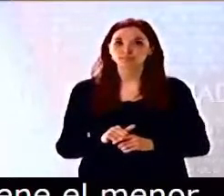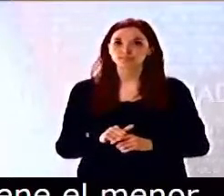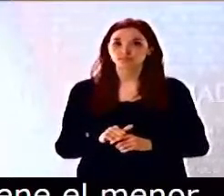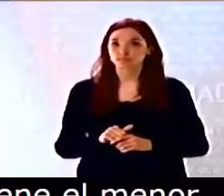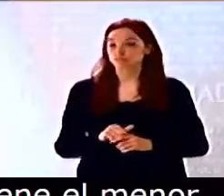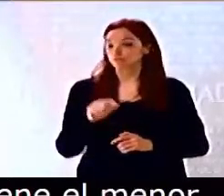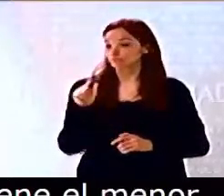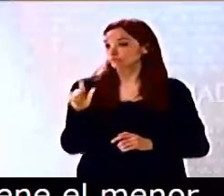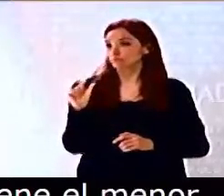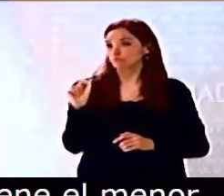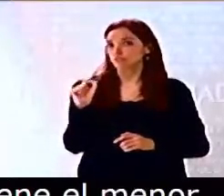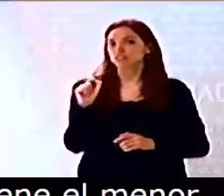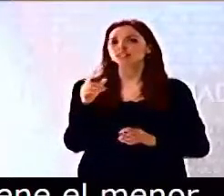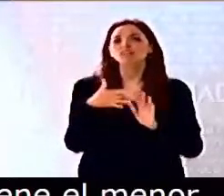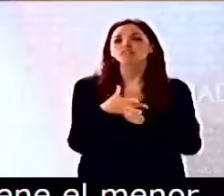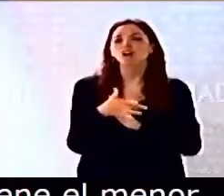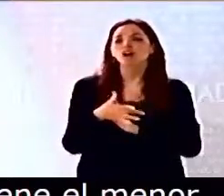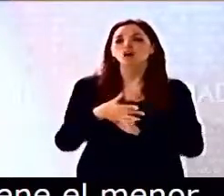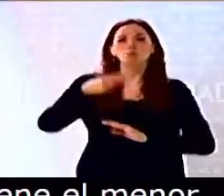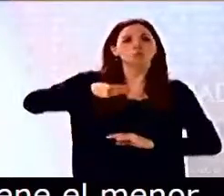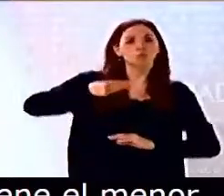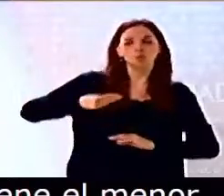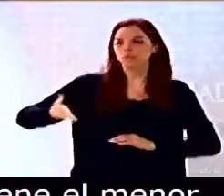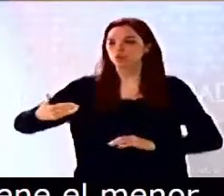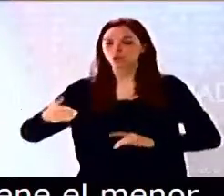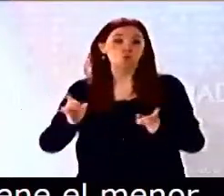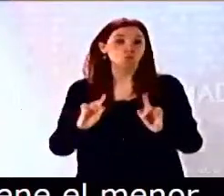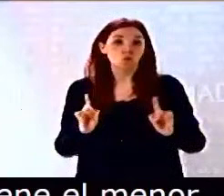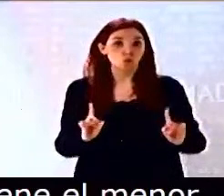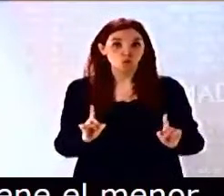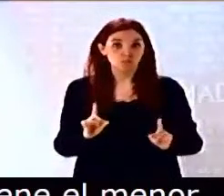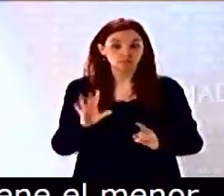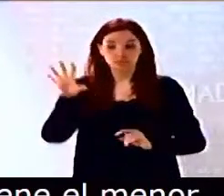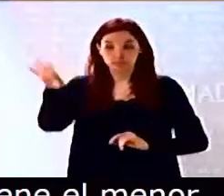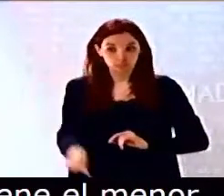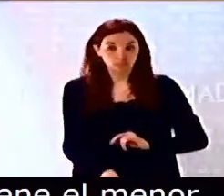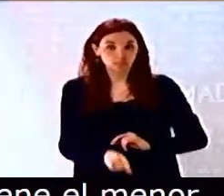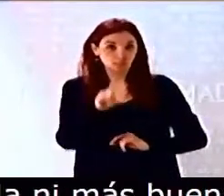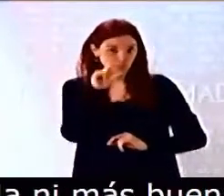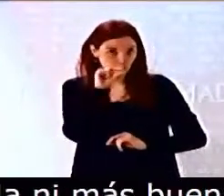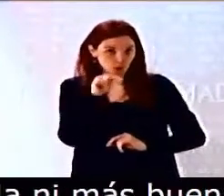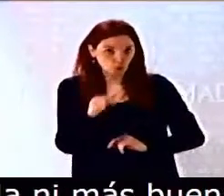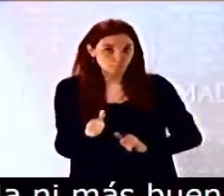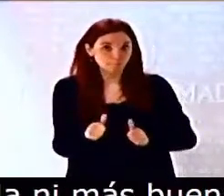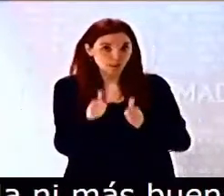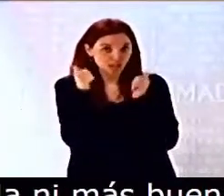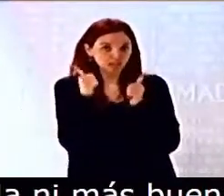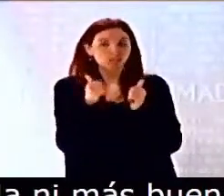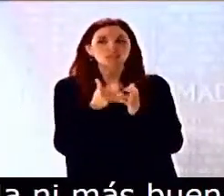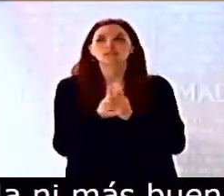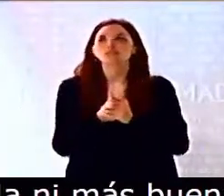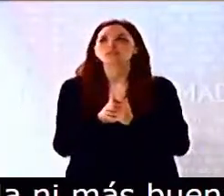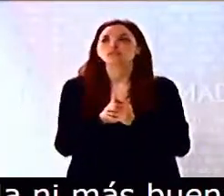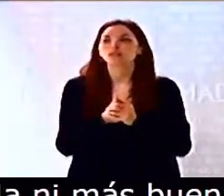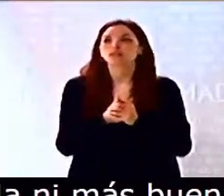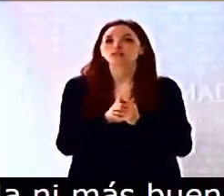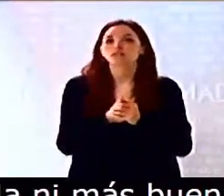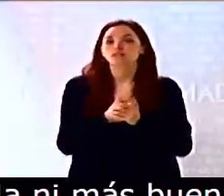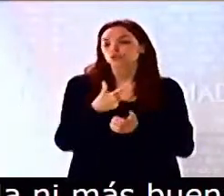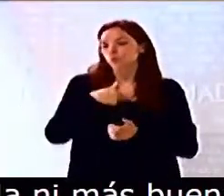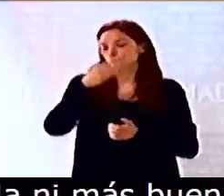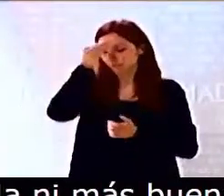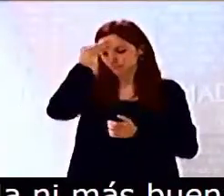Eso no la hace ni más mala ni más buena, simplemente la hace más asequible. O sea, yo no